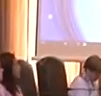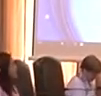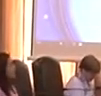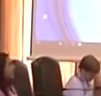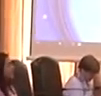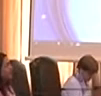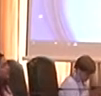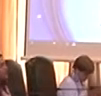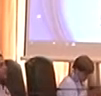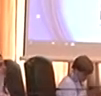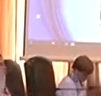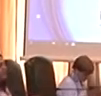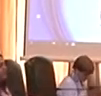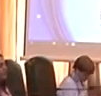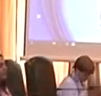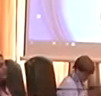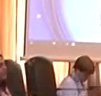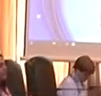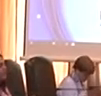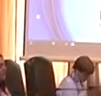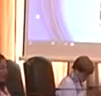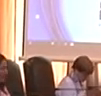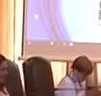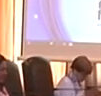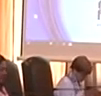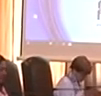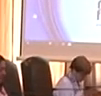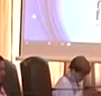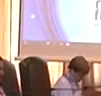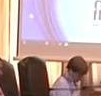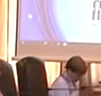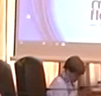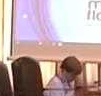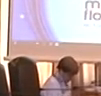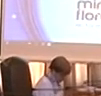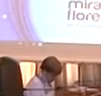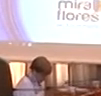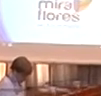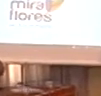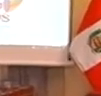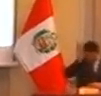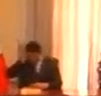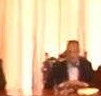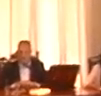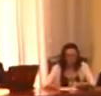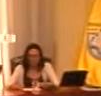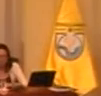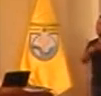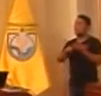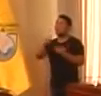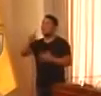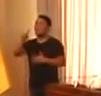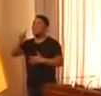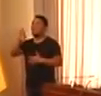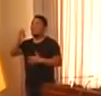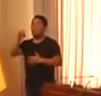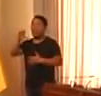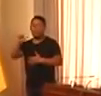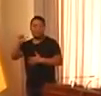Susana Stinglich Watson. Señorita Daniela Lozano Vitor. Señora Franca Rey